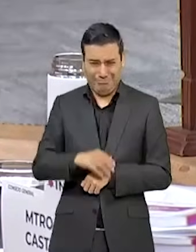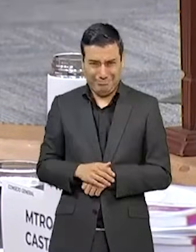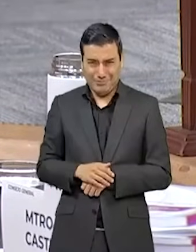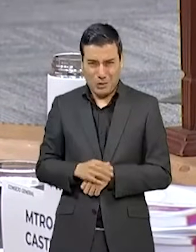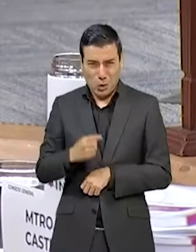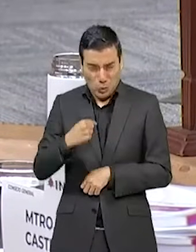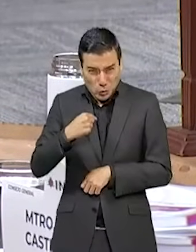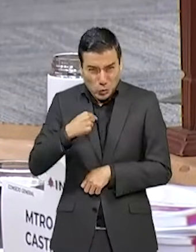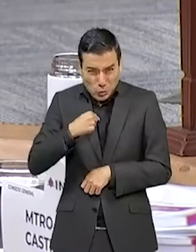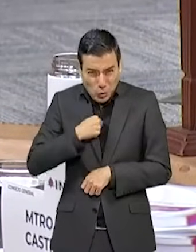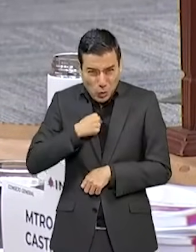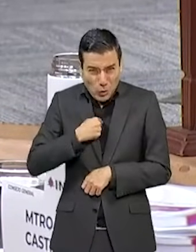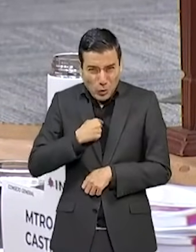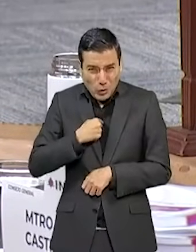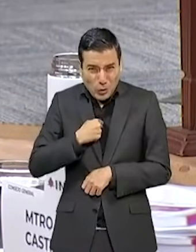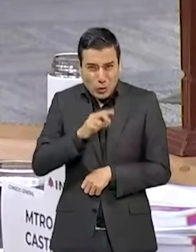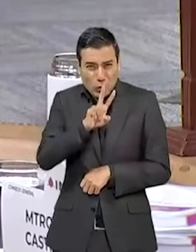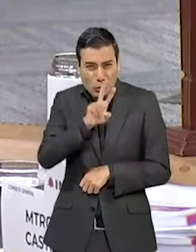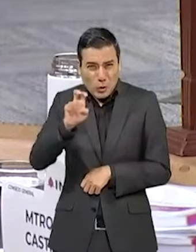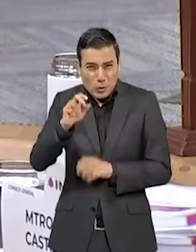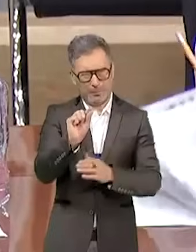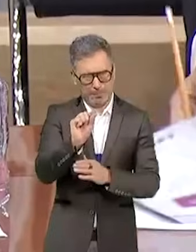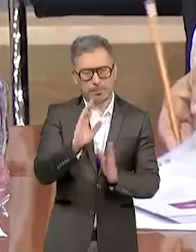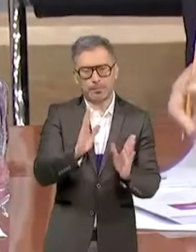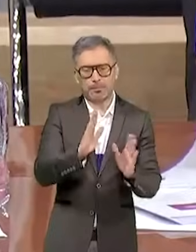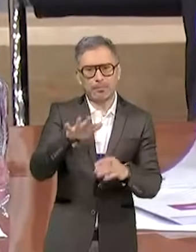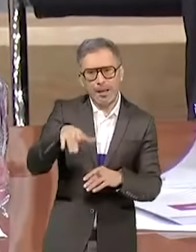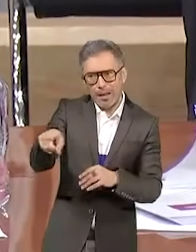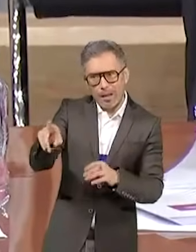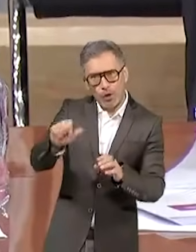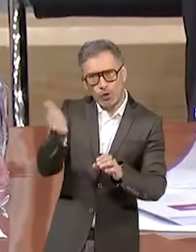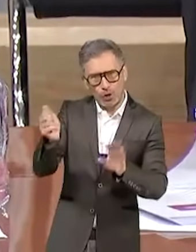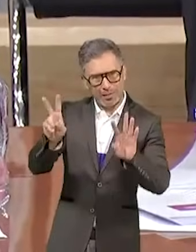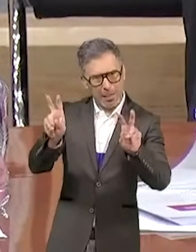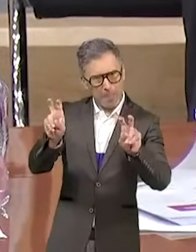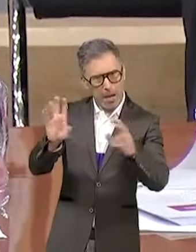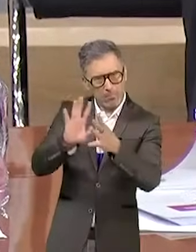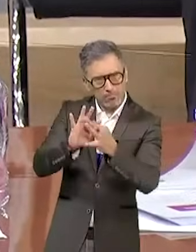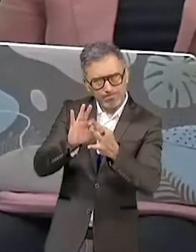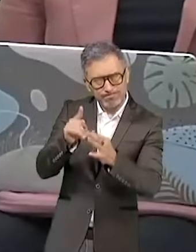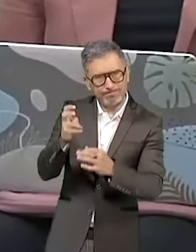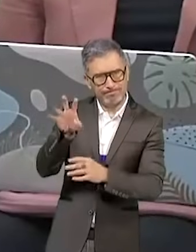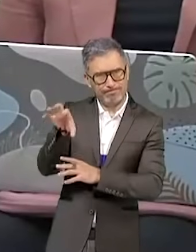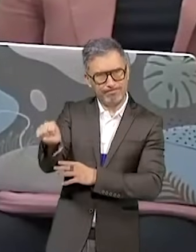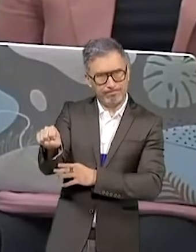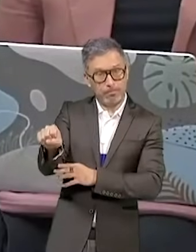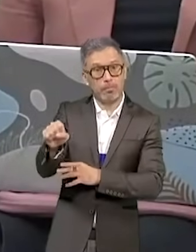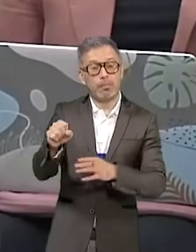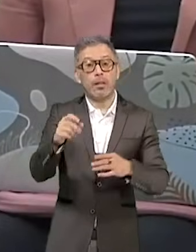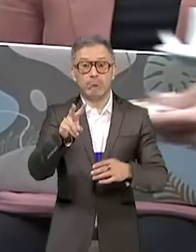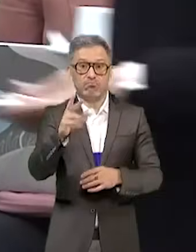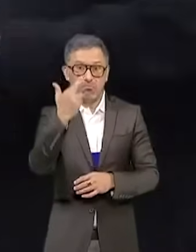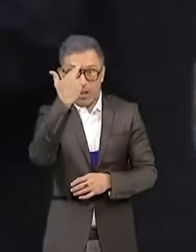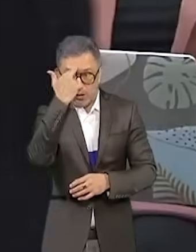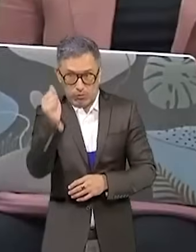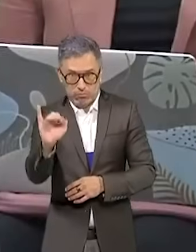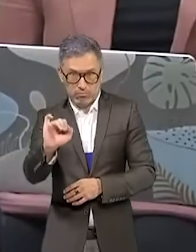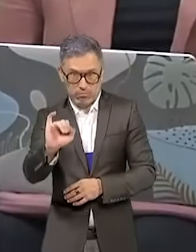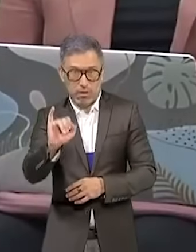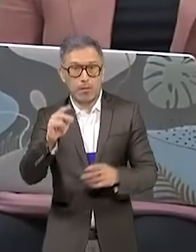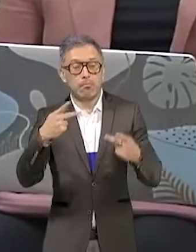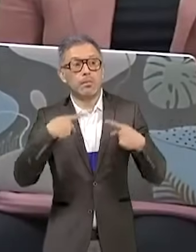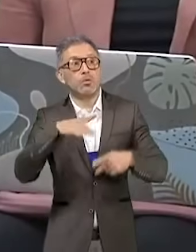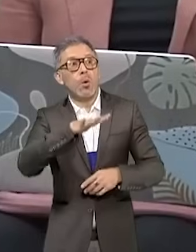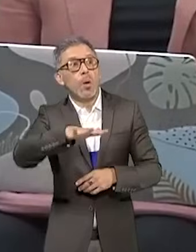ni la mitad de eso mensualmente. Es fecha, la verdad, que toda la ciudadanía en México no conoce cuál es